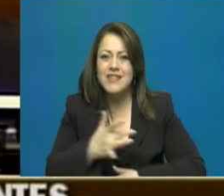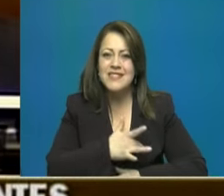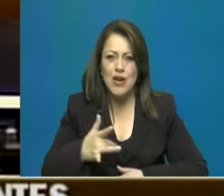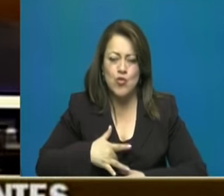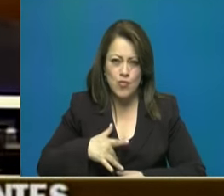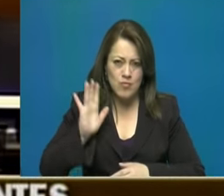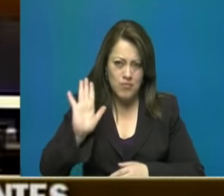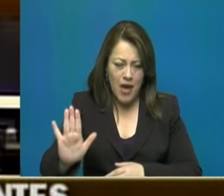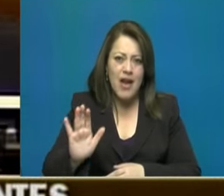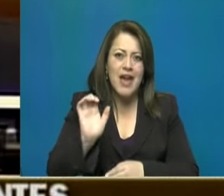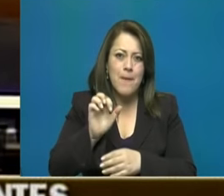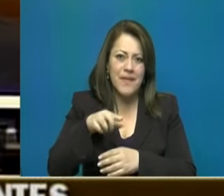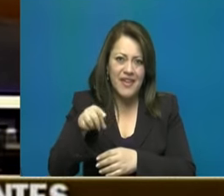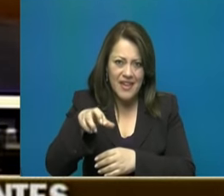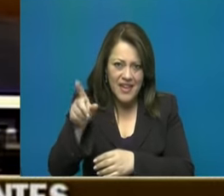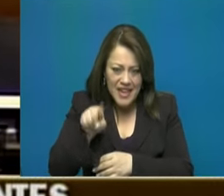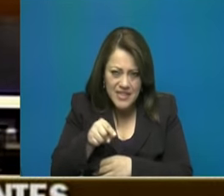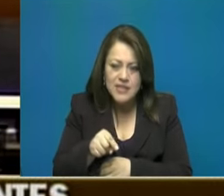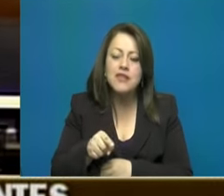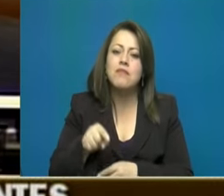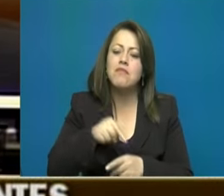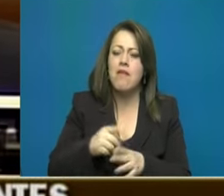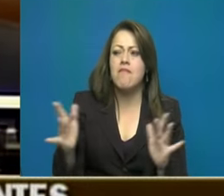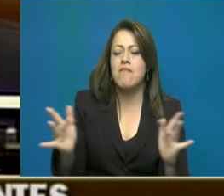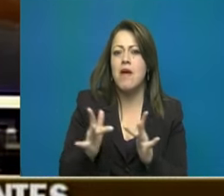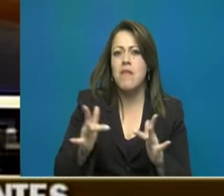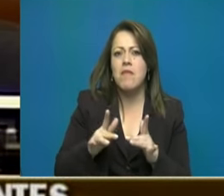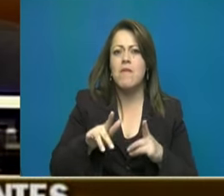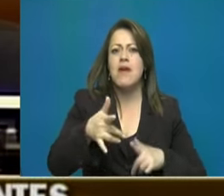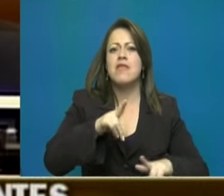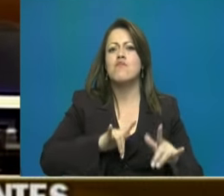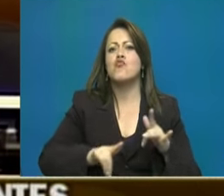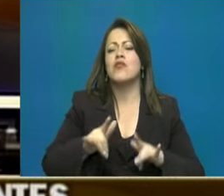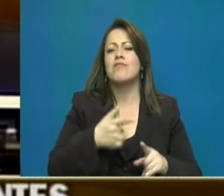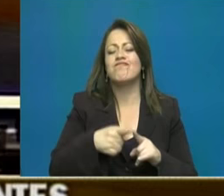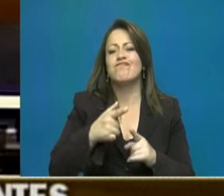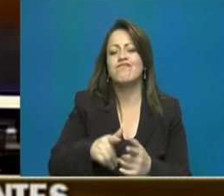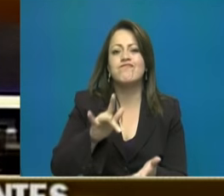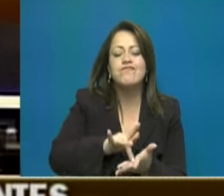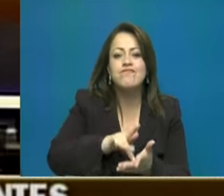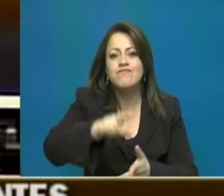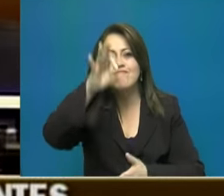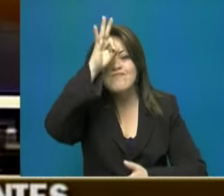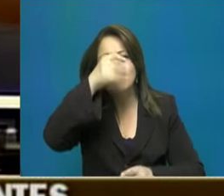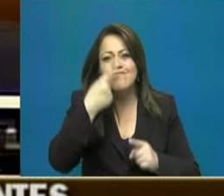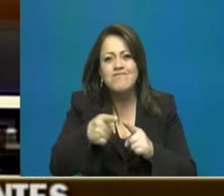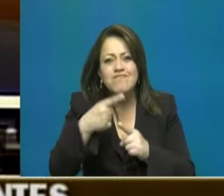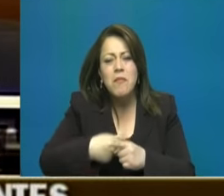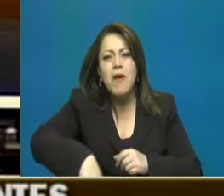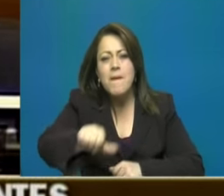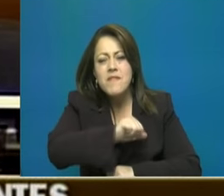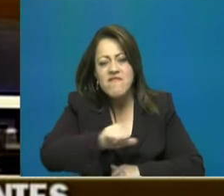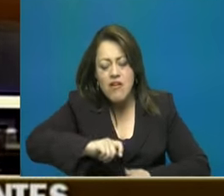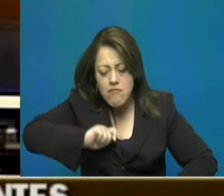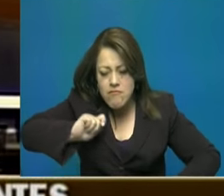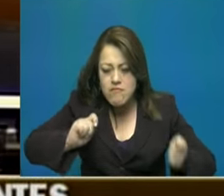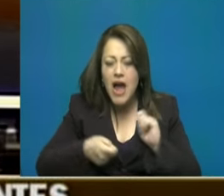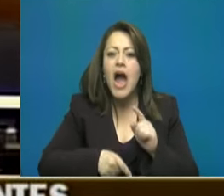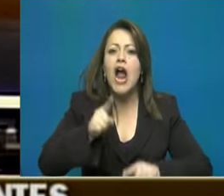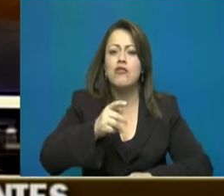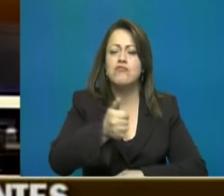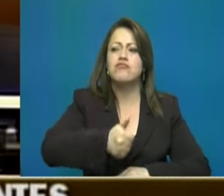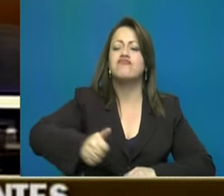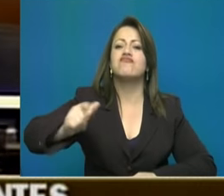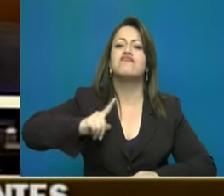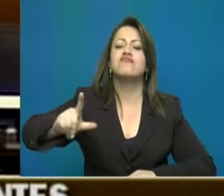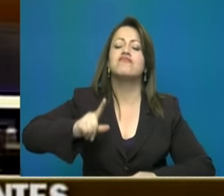tienen mucho que ver con la clientelización que han tenido estas instituciones, que terminaron en manos de algunos caciques políticos que ya han